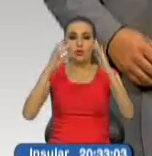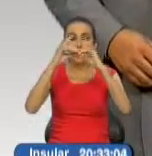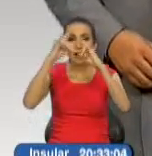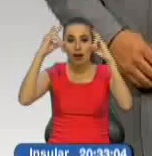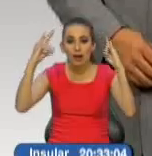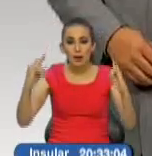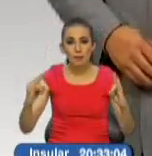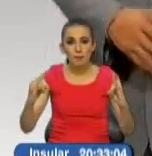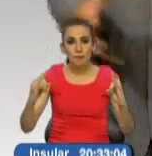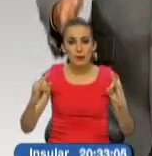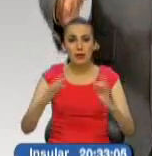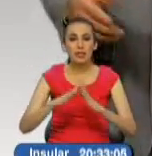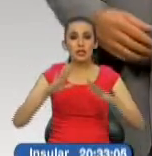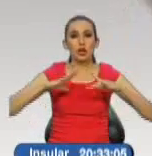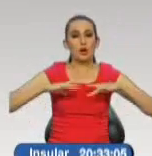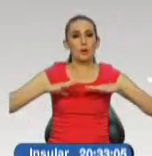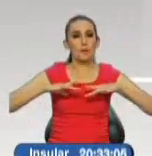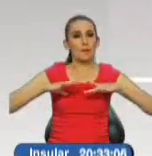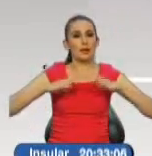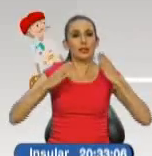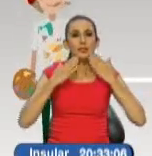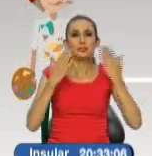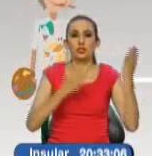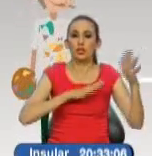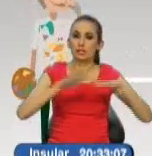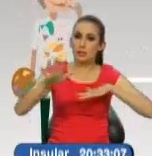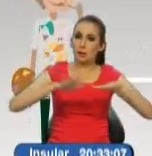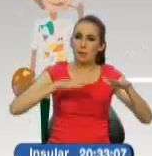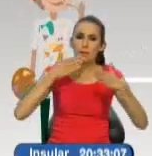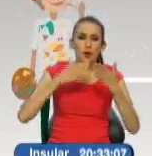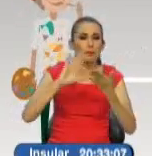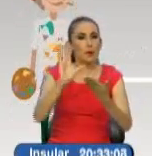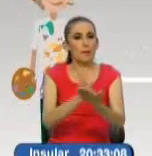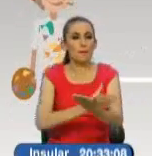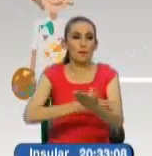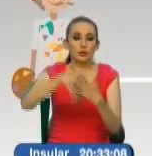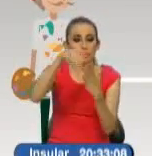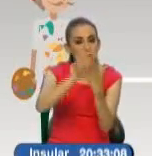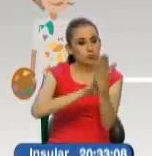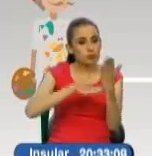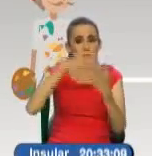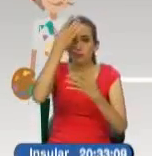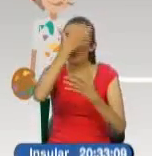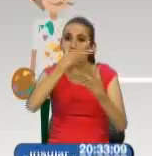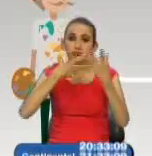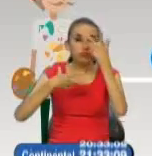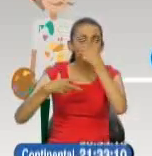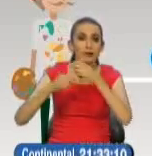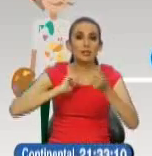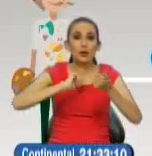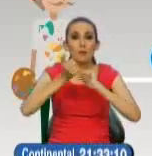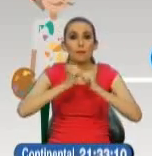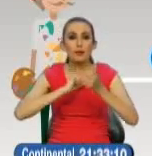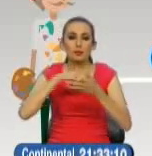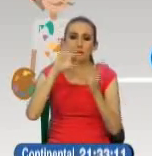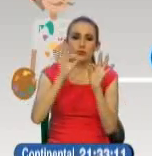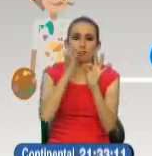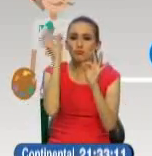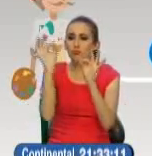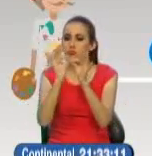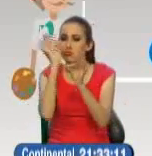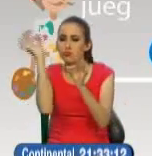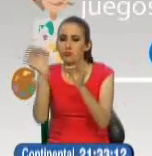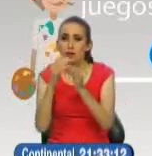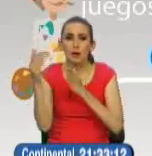campamentos vacacionales, que ofrecen variadas actividades como música, pintura, disfraces, deportes, manualidades,